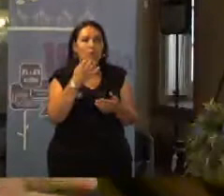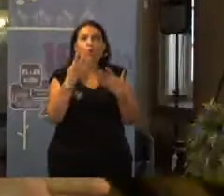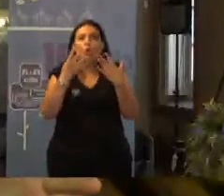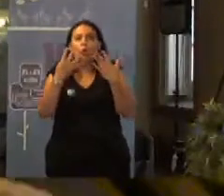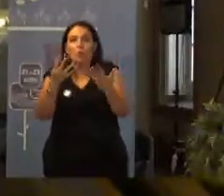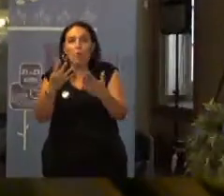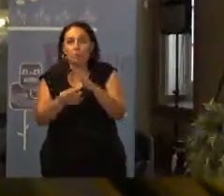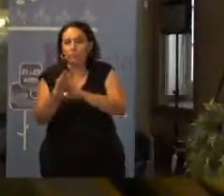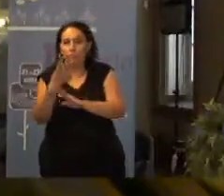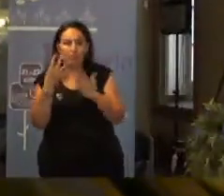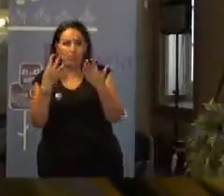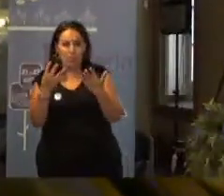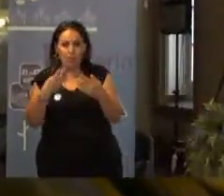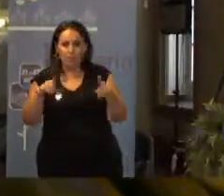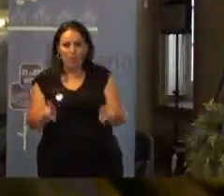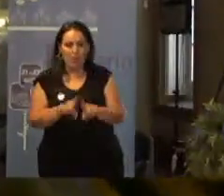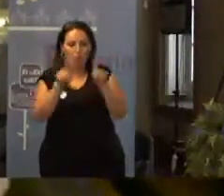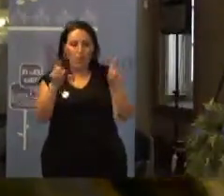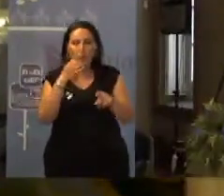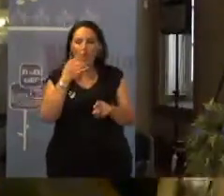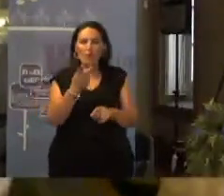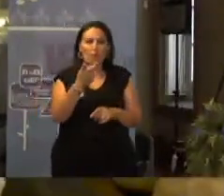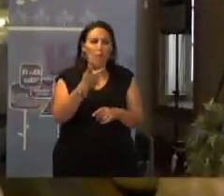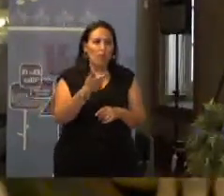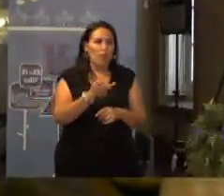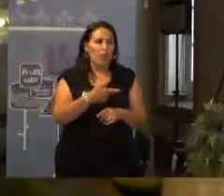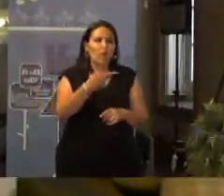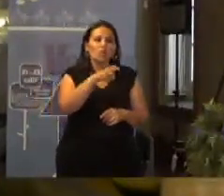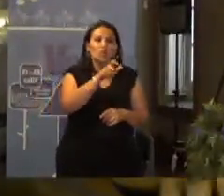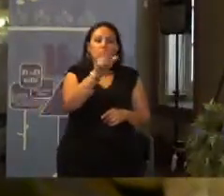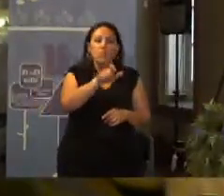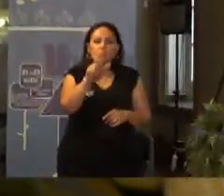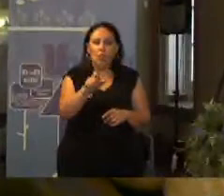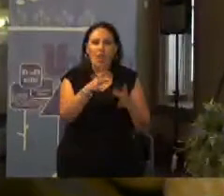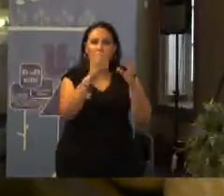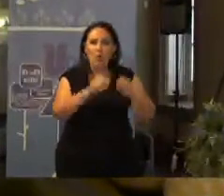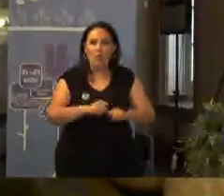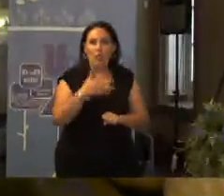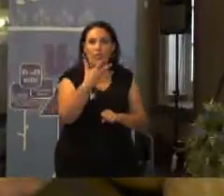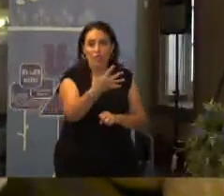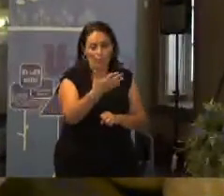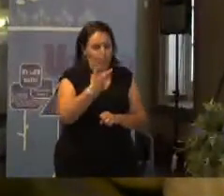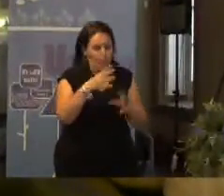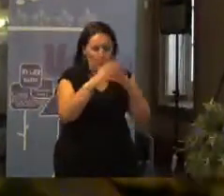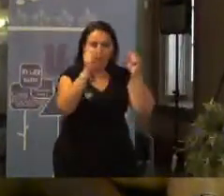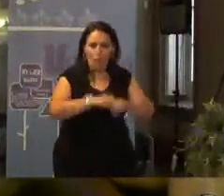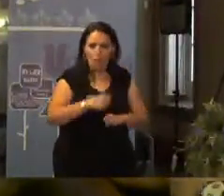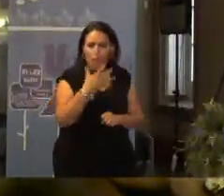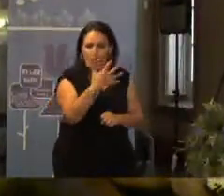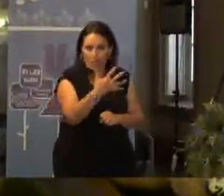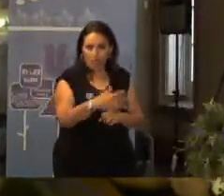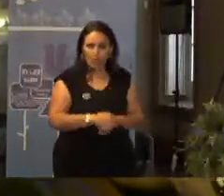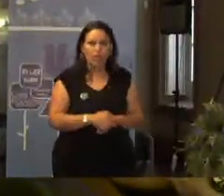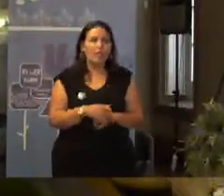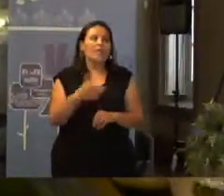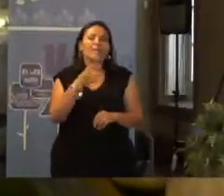dá igual. Se non son capaces de poñerse de acordo nada máis que en 5 cousas, pois vale, que se poñan de acordo en 5. E non vamos